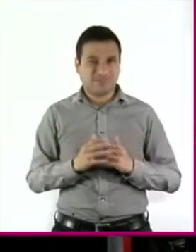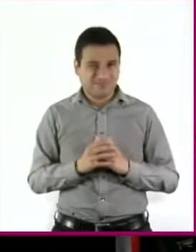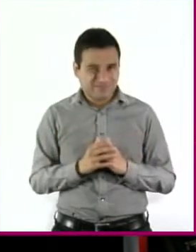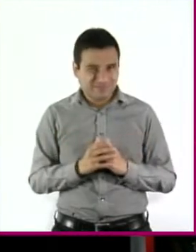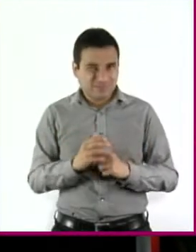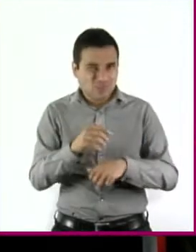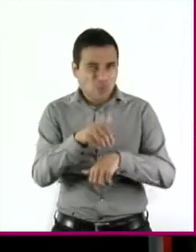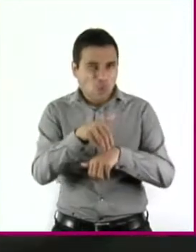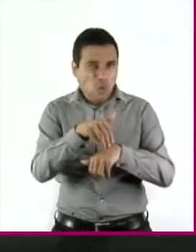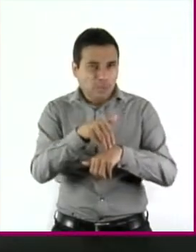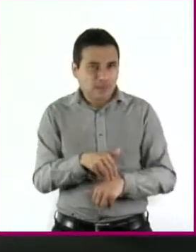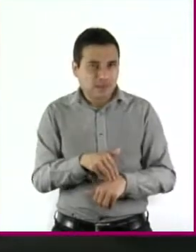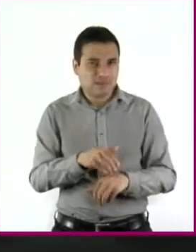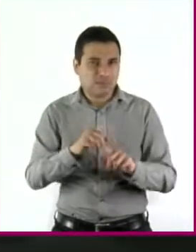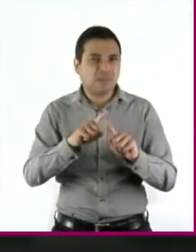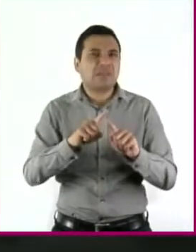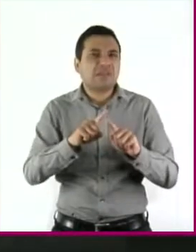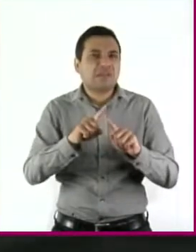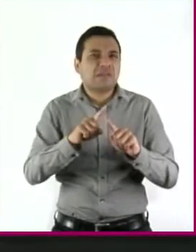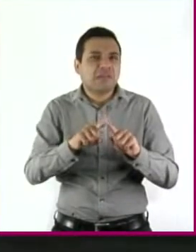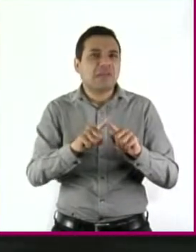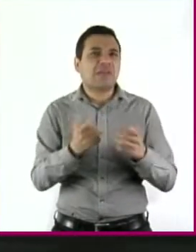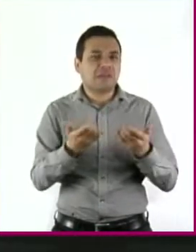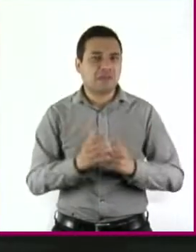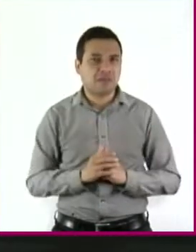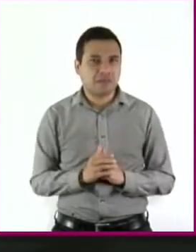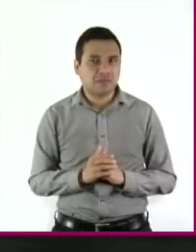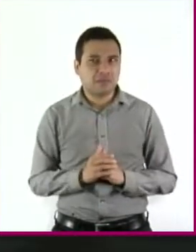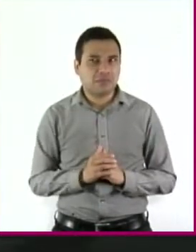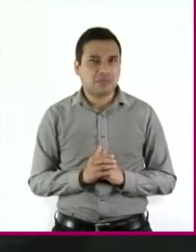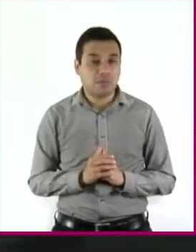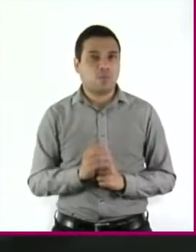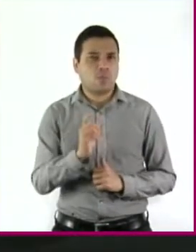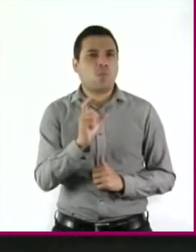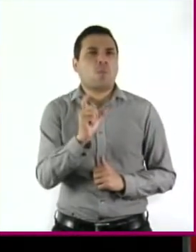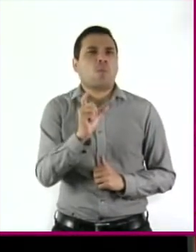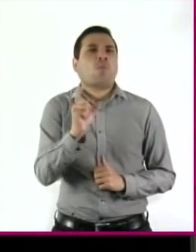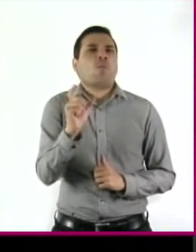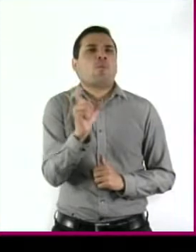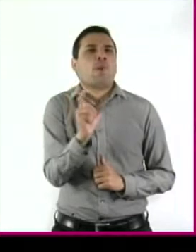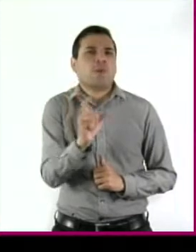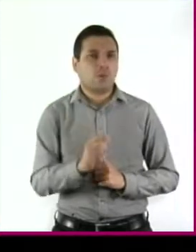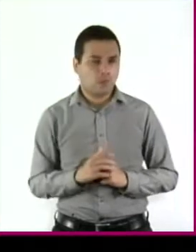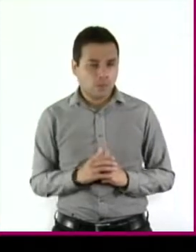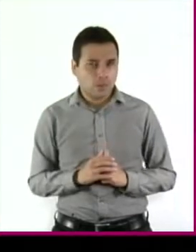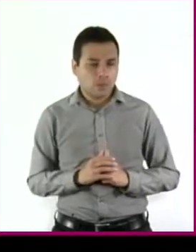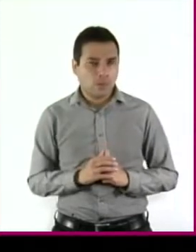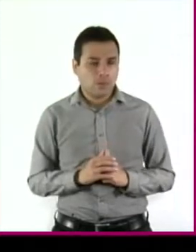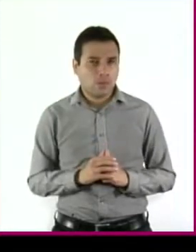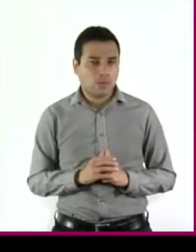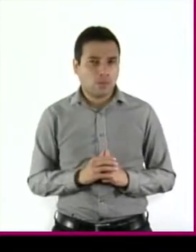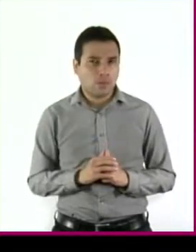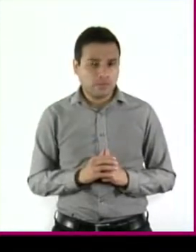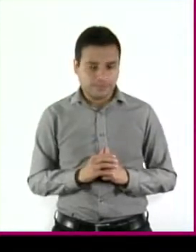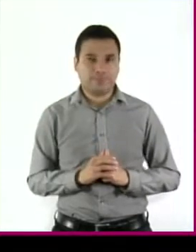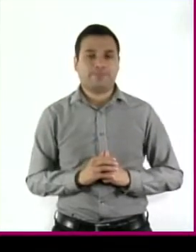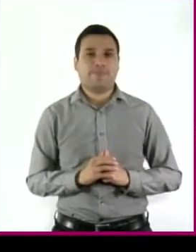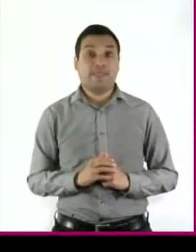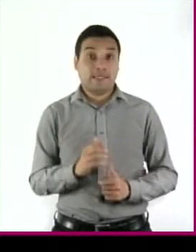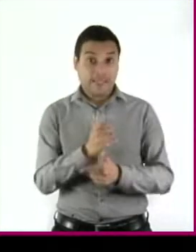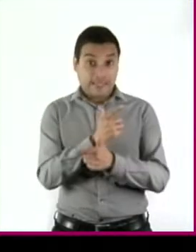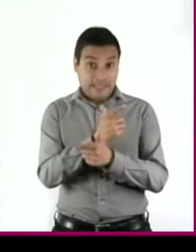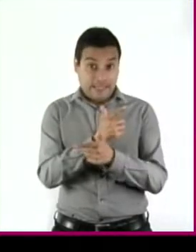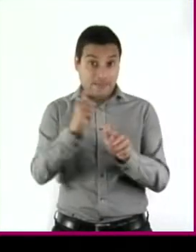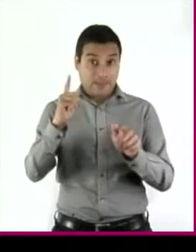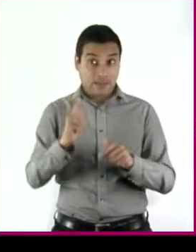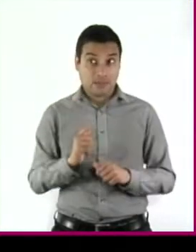obedecer? ¿Cuándo debemos hacerlo? La libertad es sinónimo de